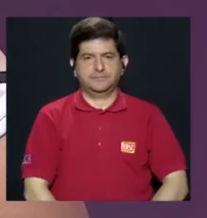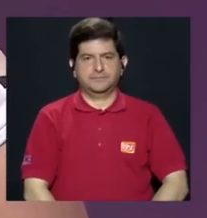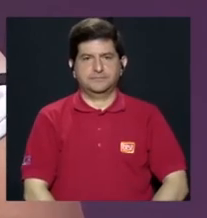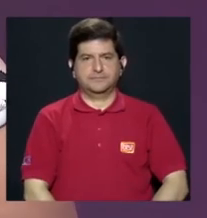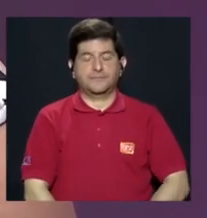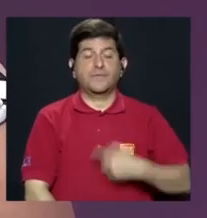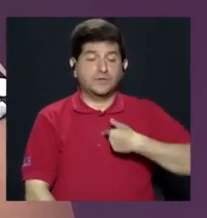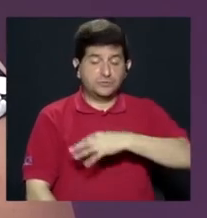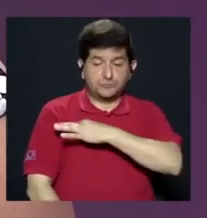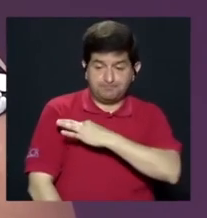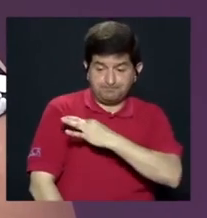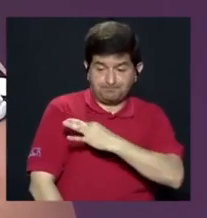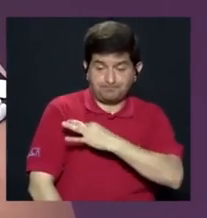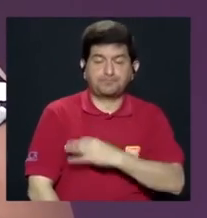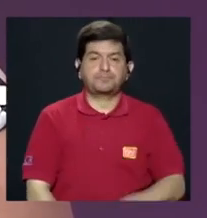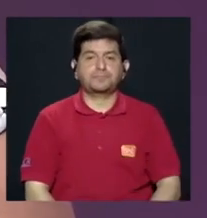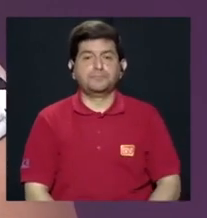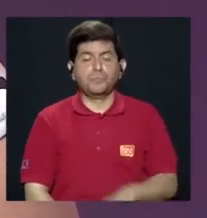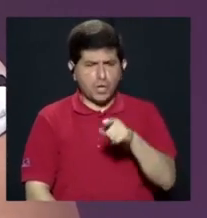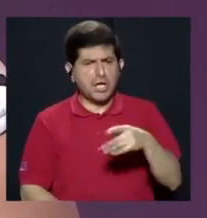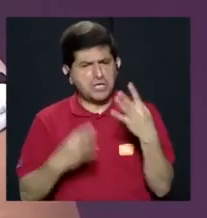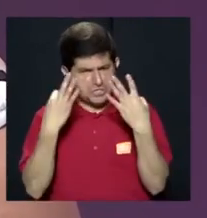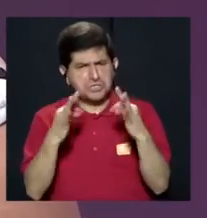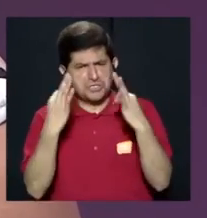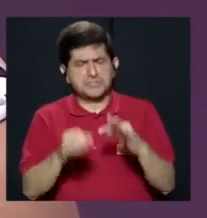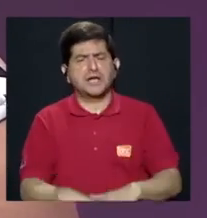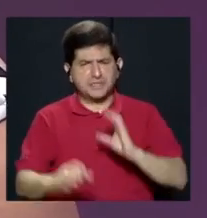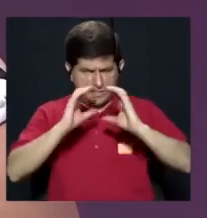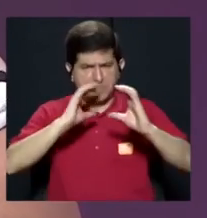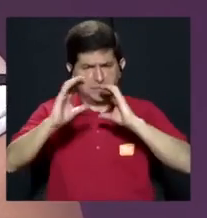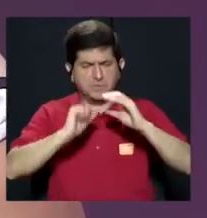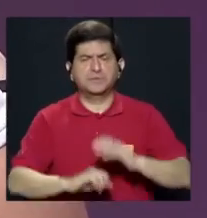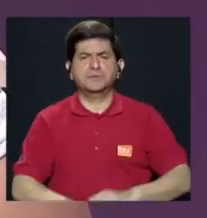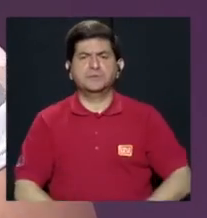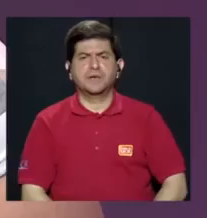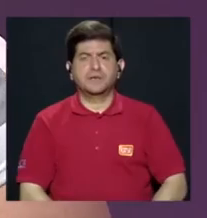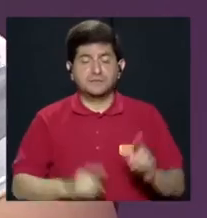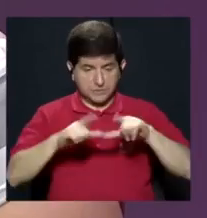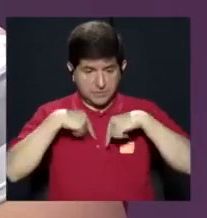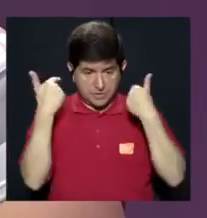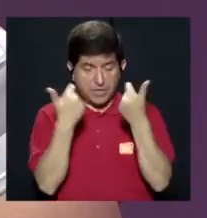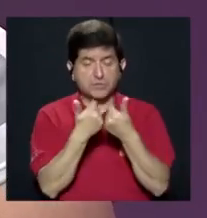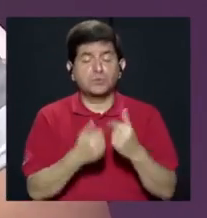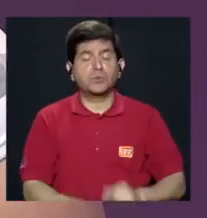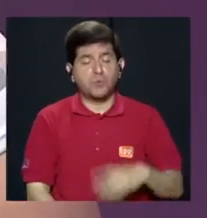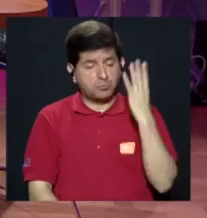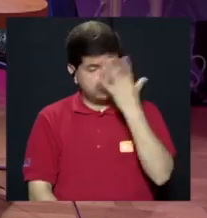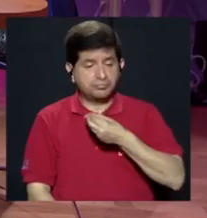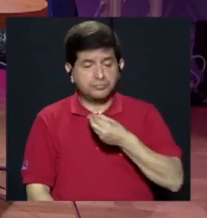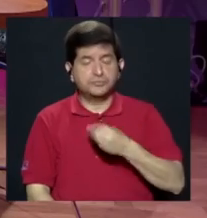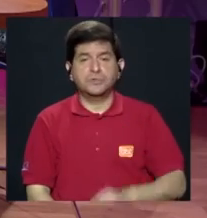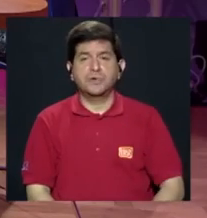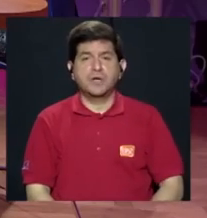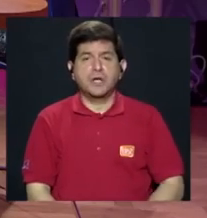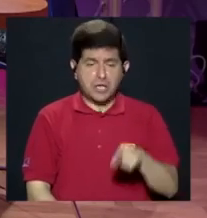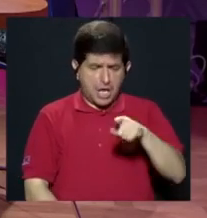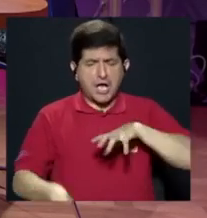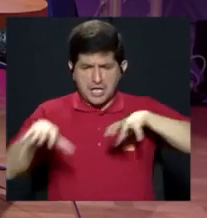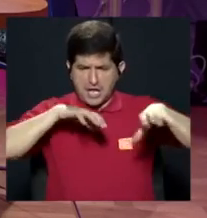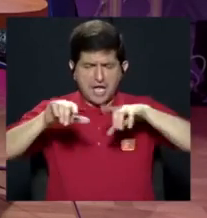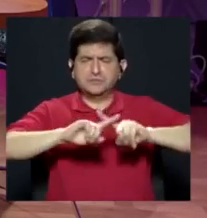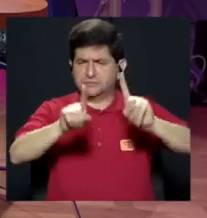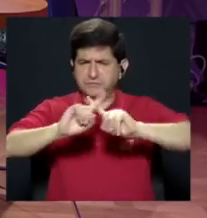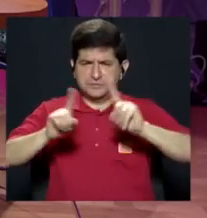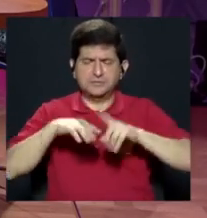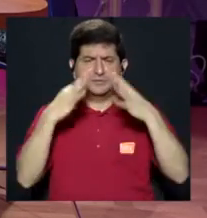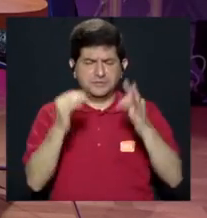Yo las invito a ellas a que se animen a escribirnos, de verdad que es un grupo muy, muy lindo y hacemos dinámicas